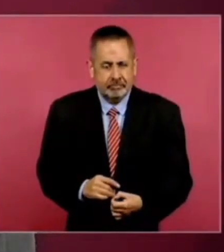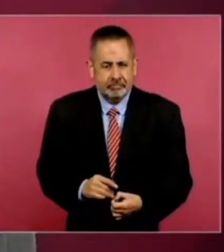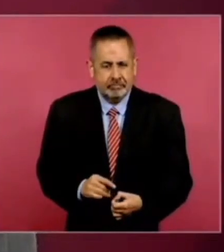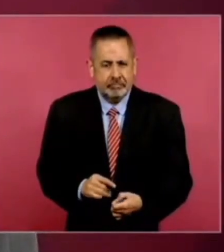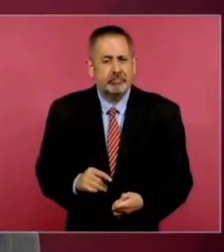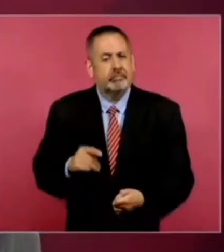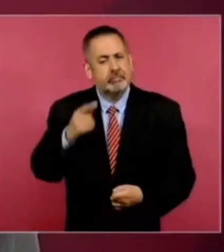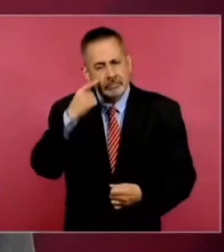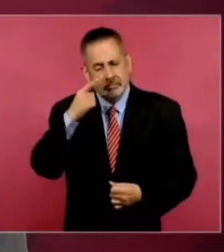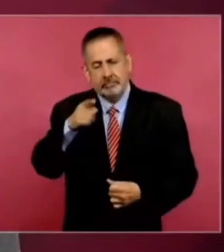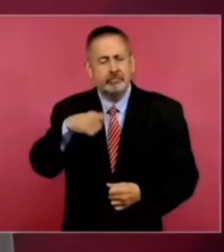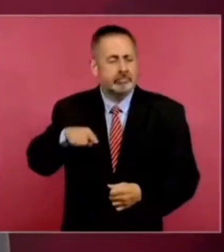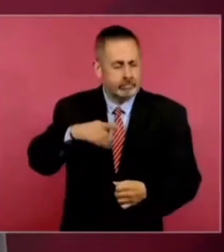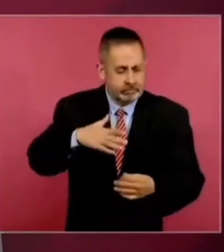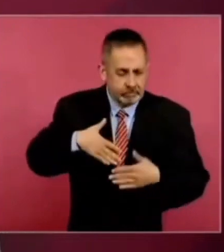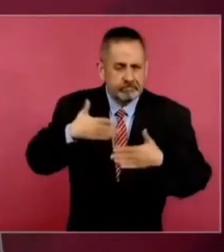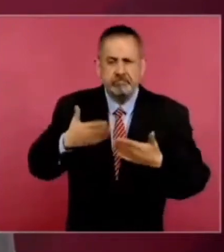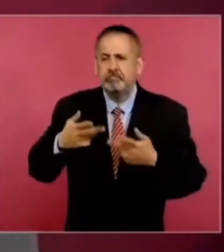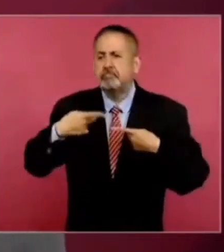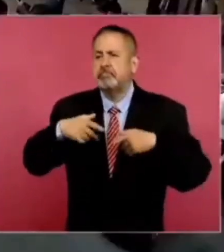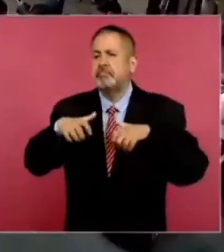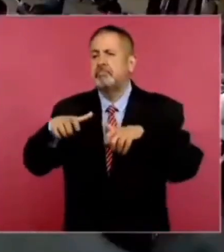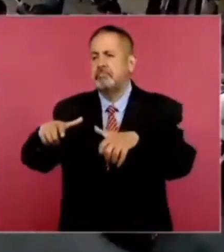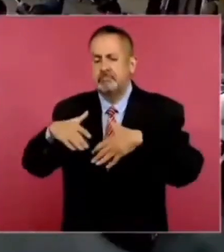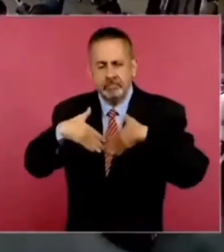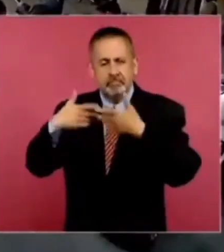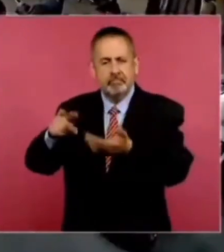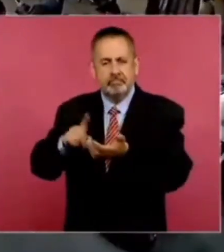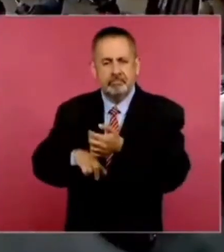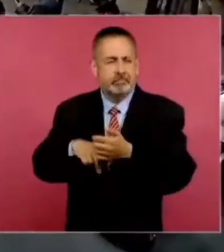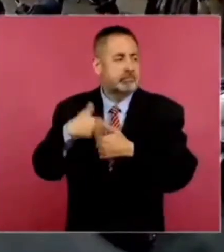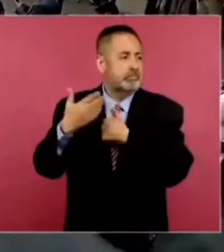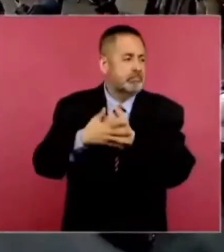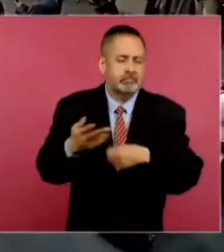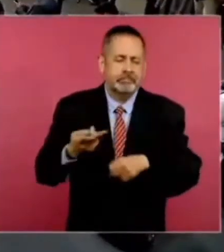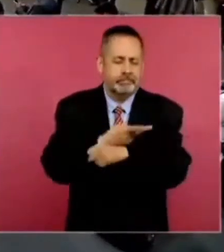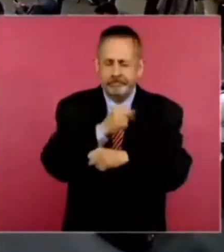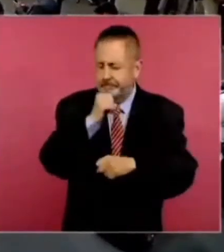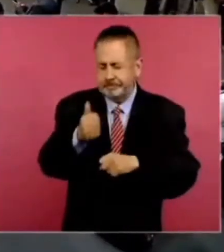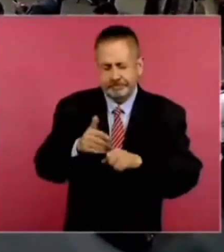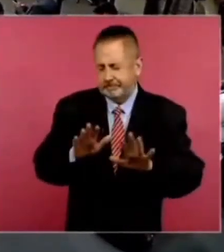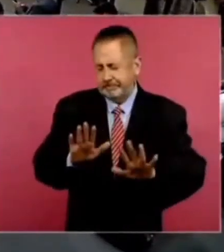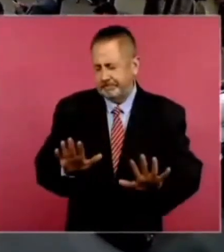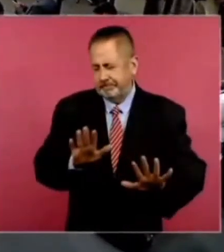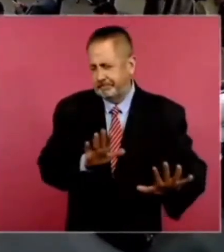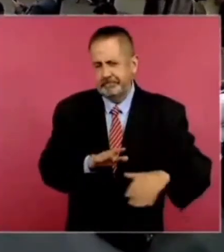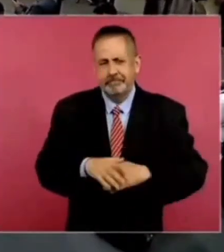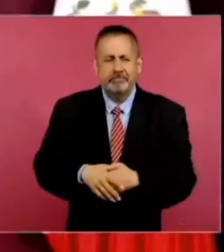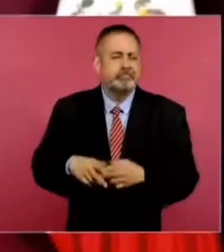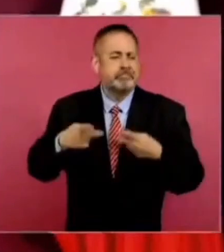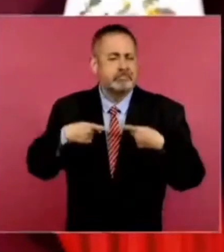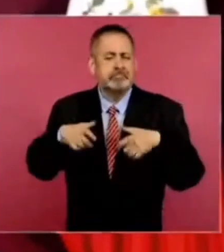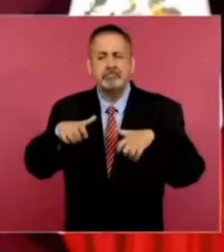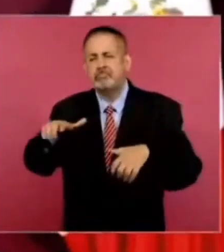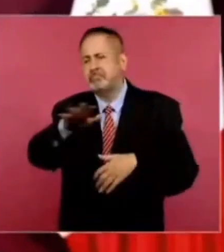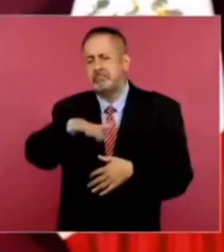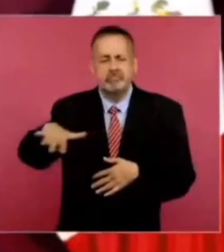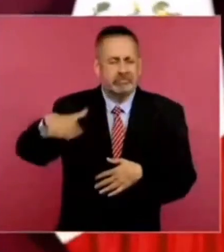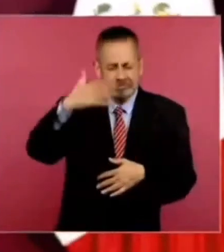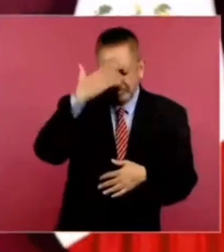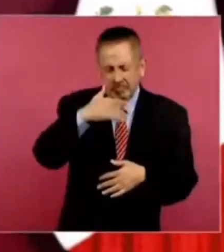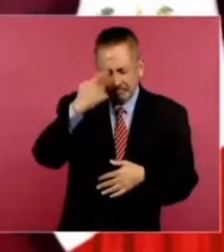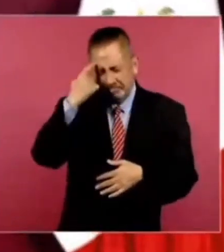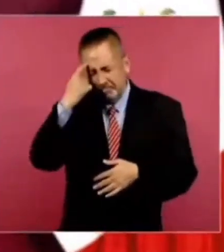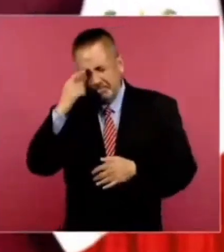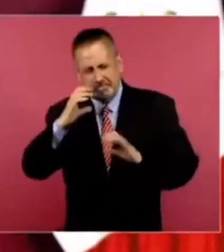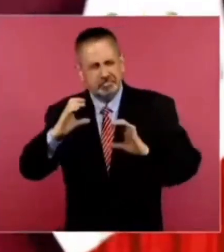Entonces, confiemos en la gente, no va a pasar nada. La gente está muy